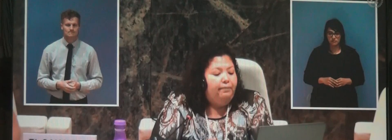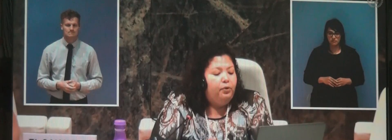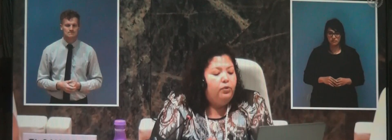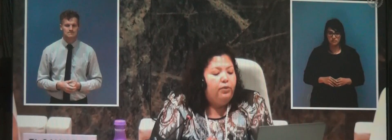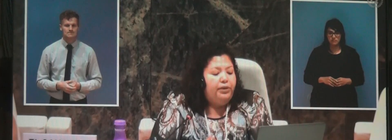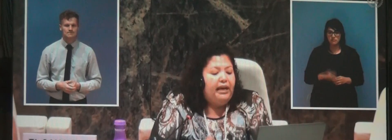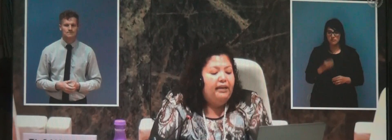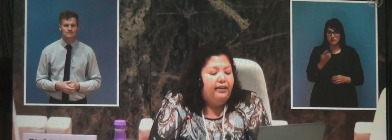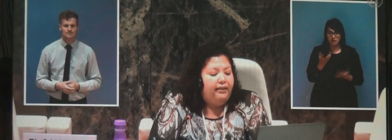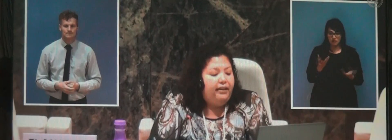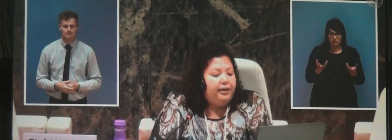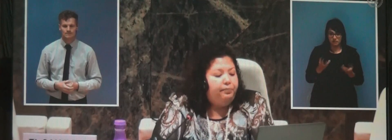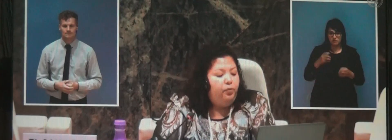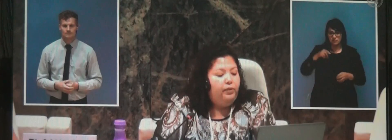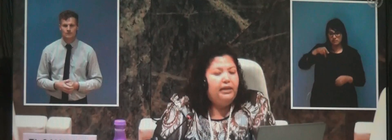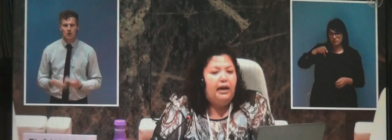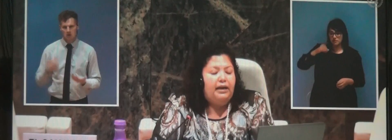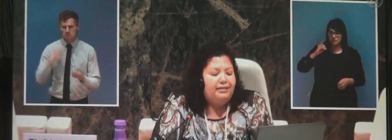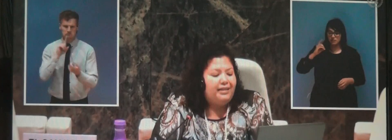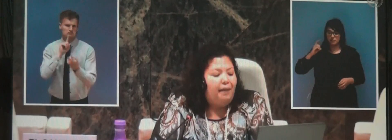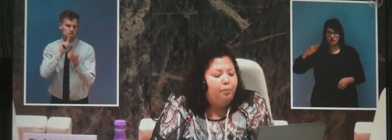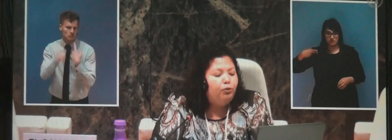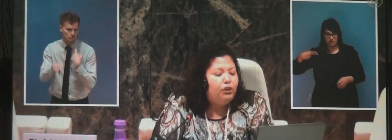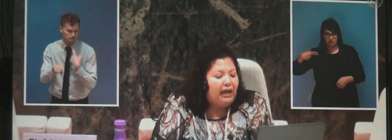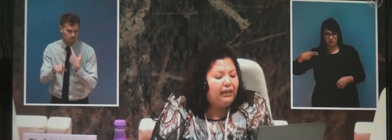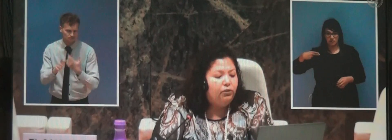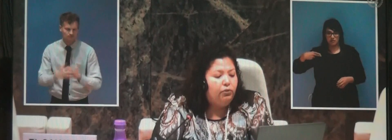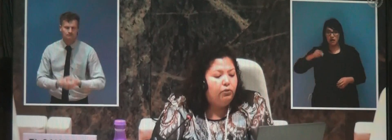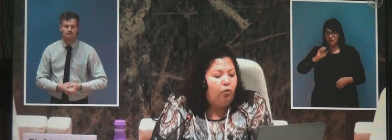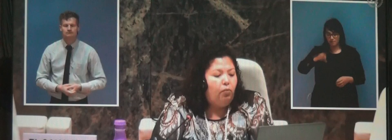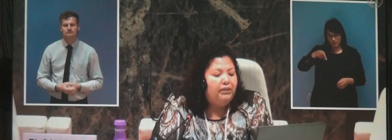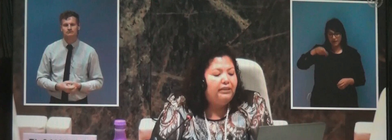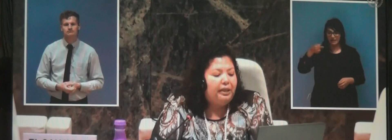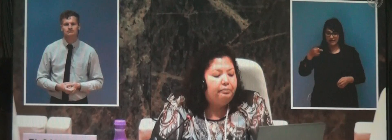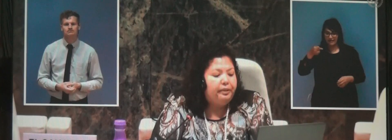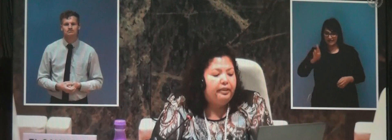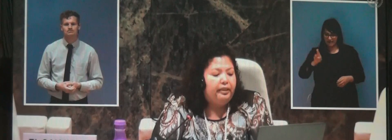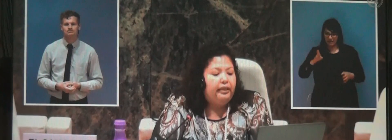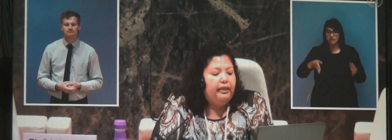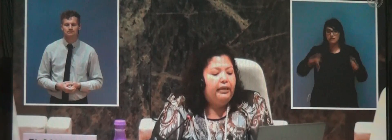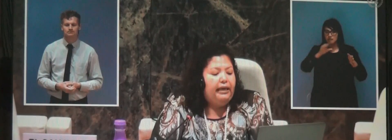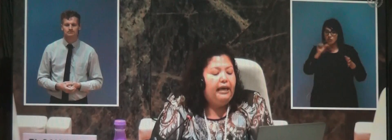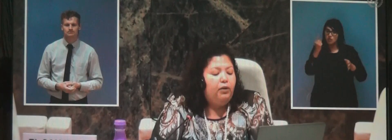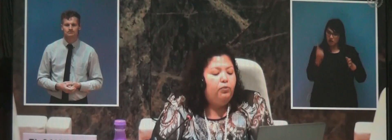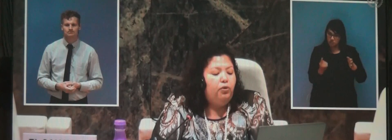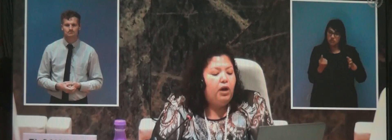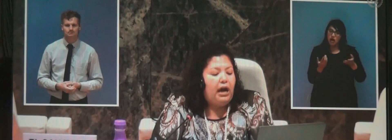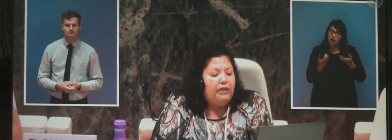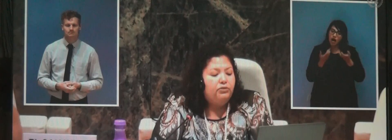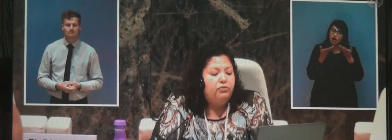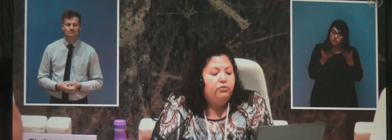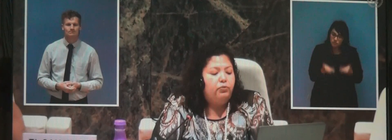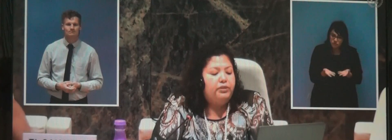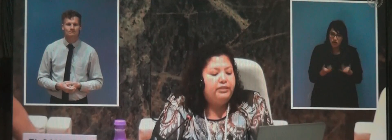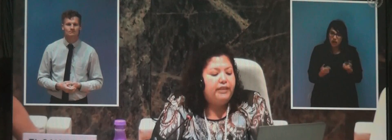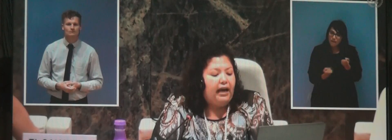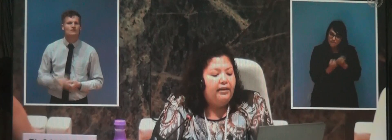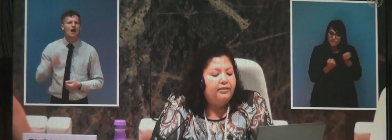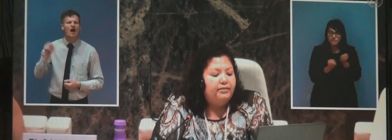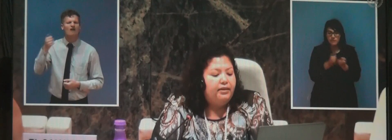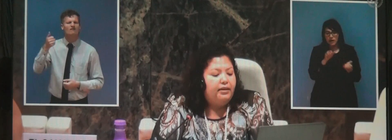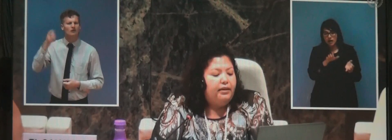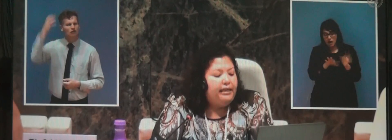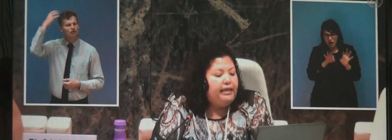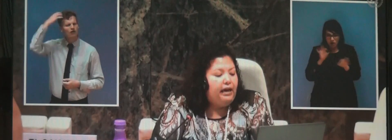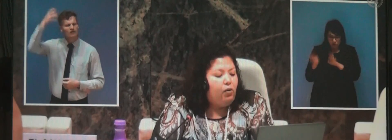personal de la Procuraduría General de la República está apoyando como intérprete en algunos casos